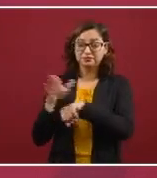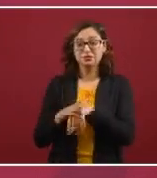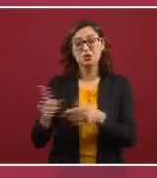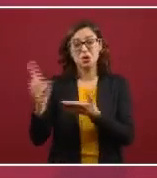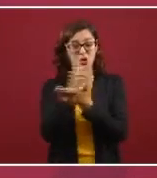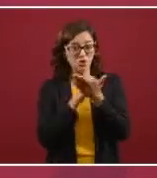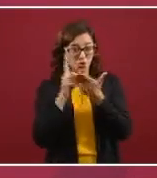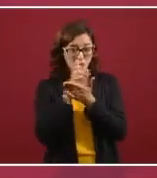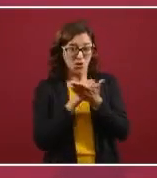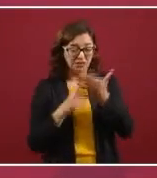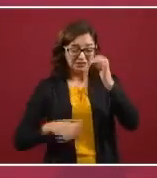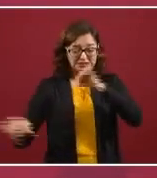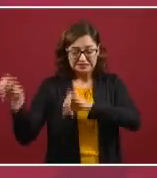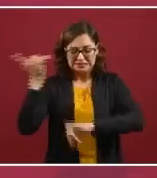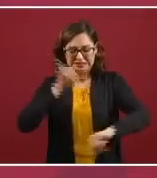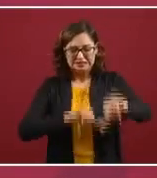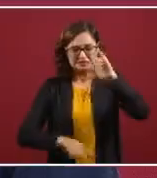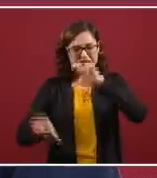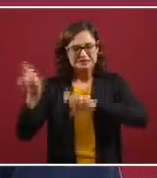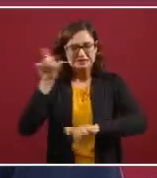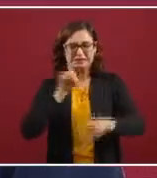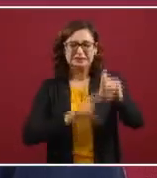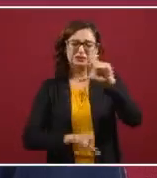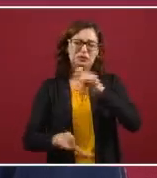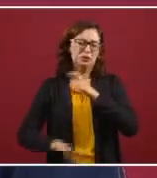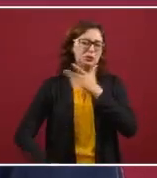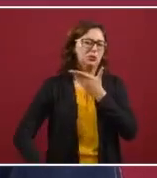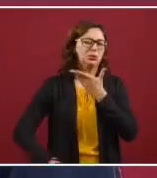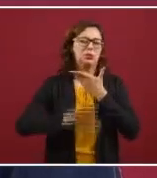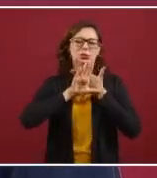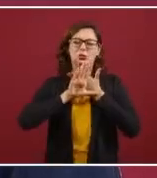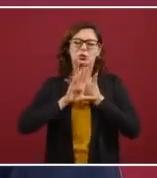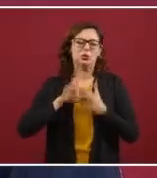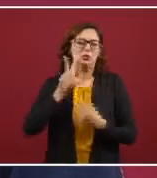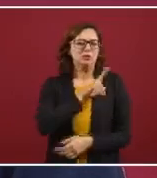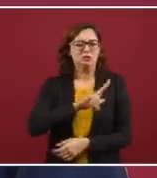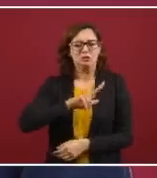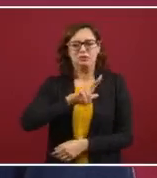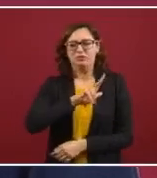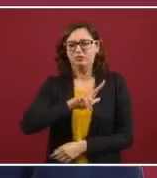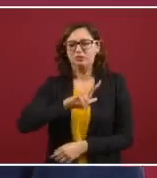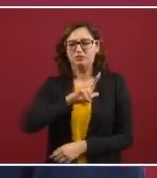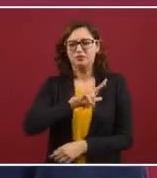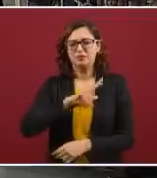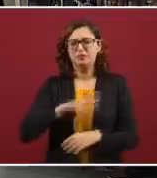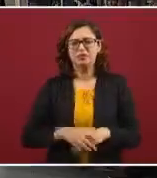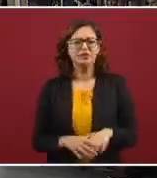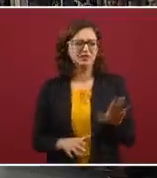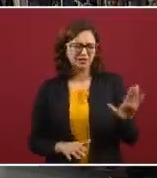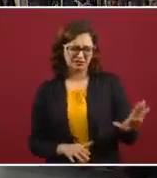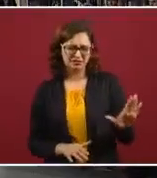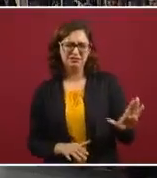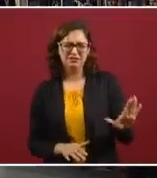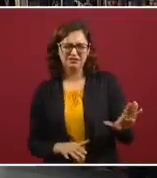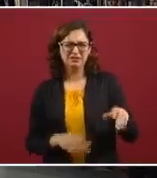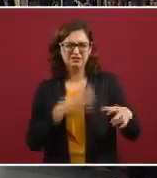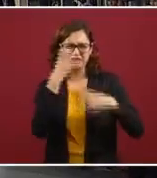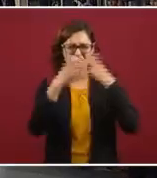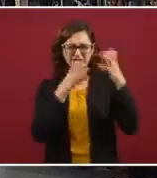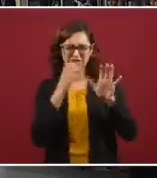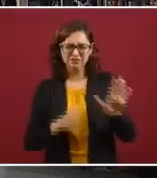químicas, son veneno y que destruyen. A ver,